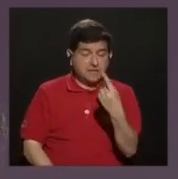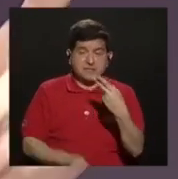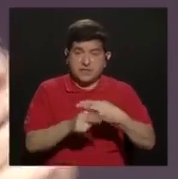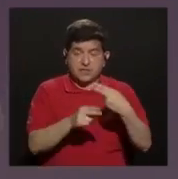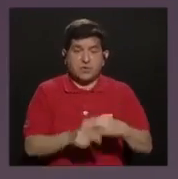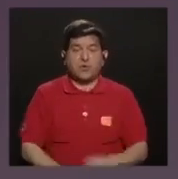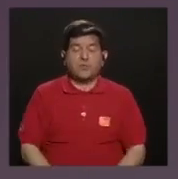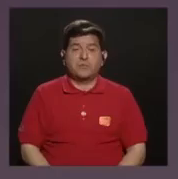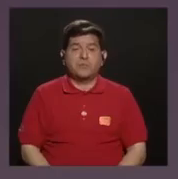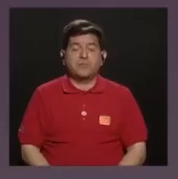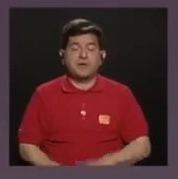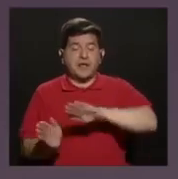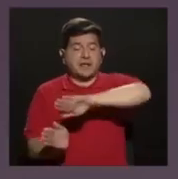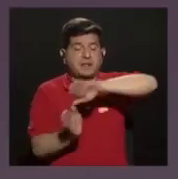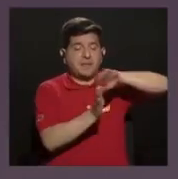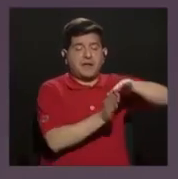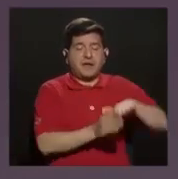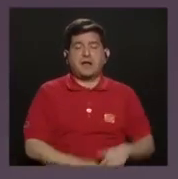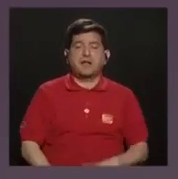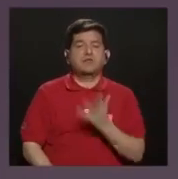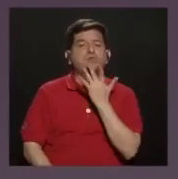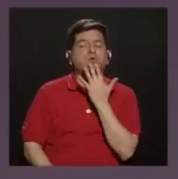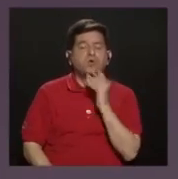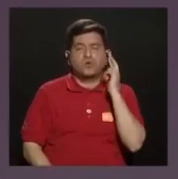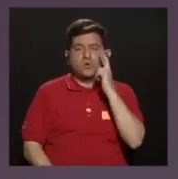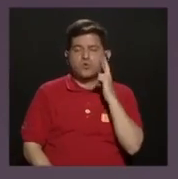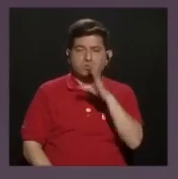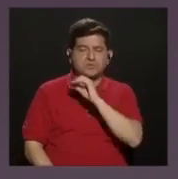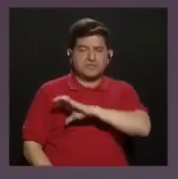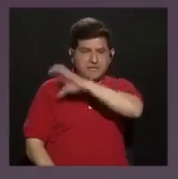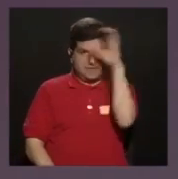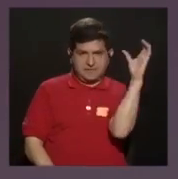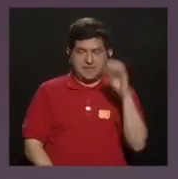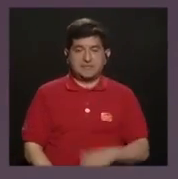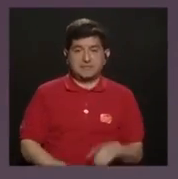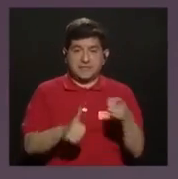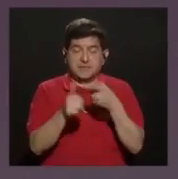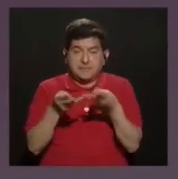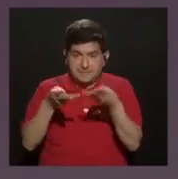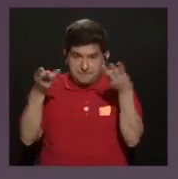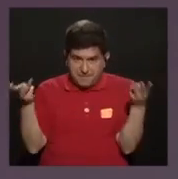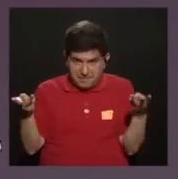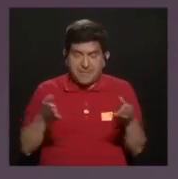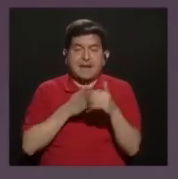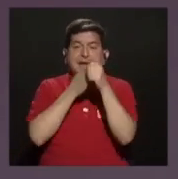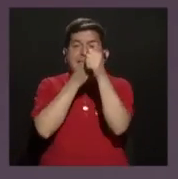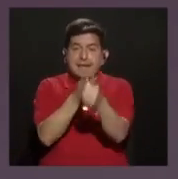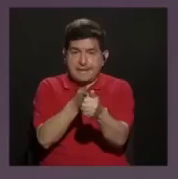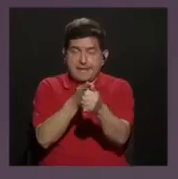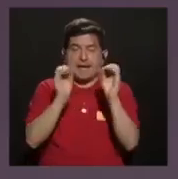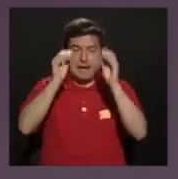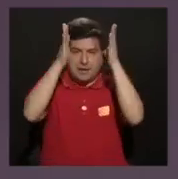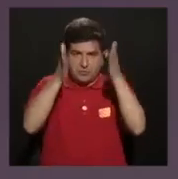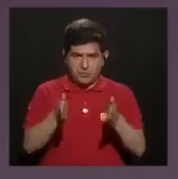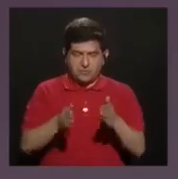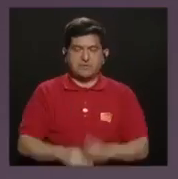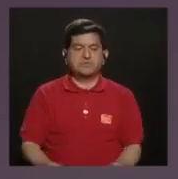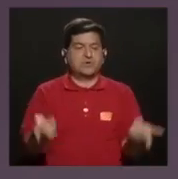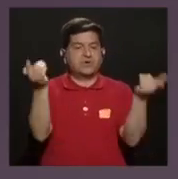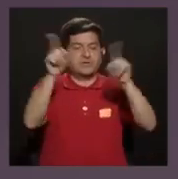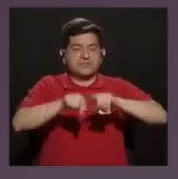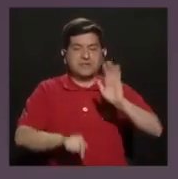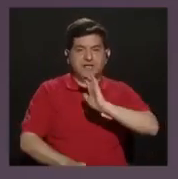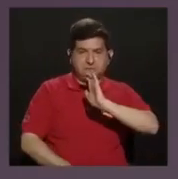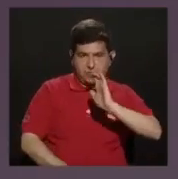el Rosa y el Celeste a un Lado. Es el primer material que hay a nivel nacional como guía para los docentes en caso de